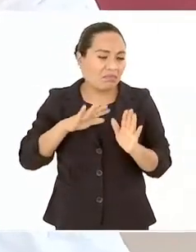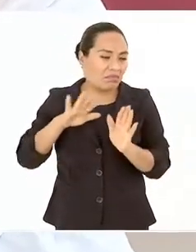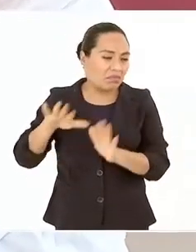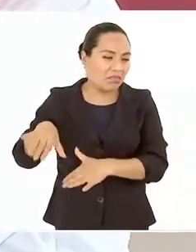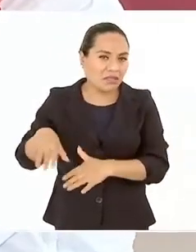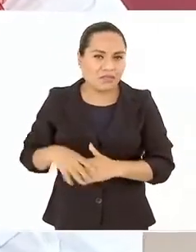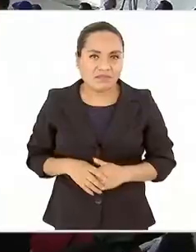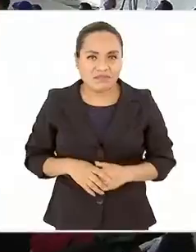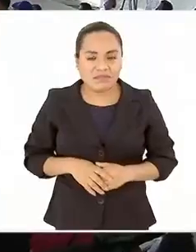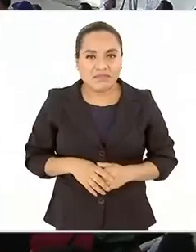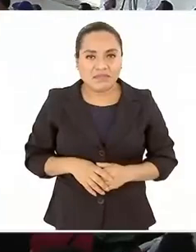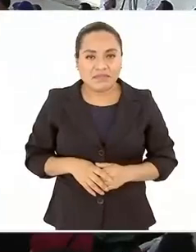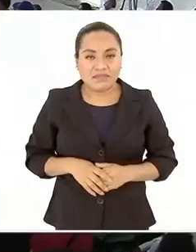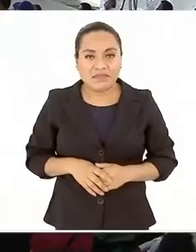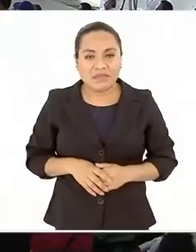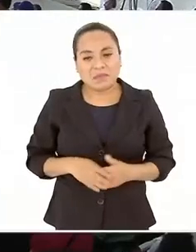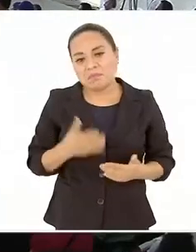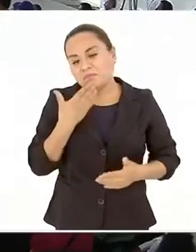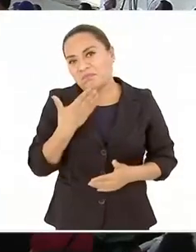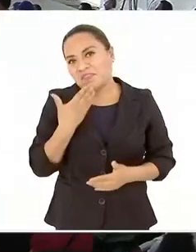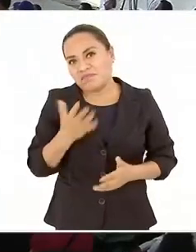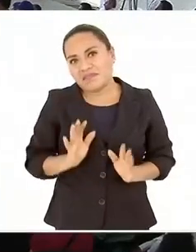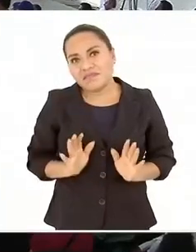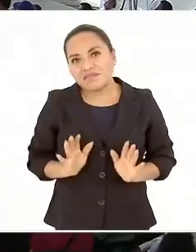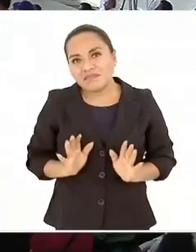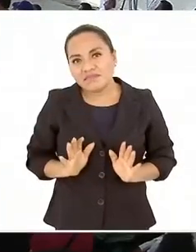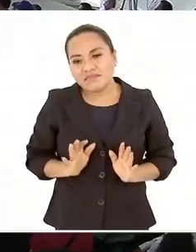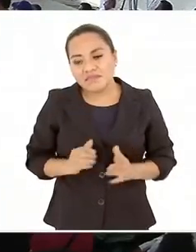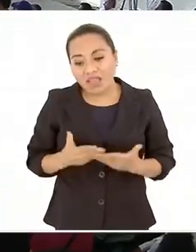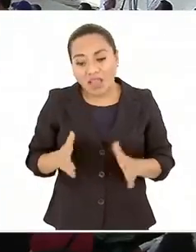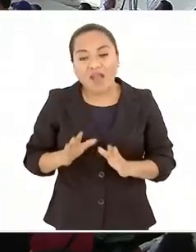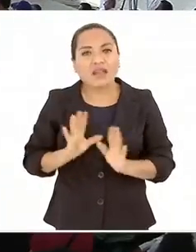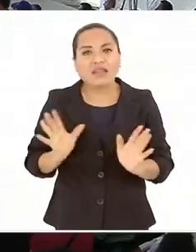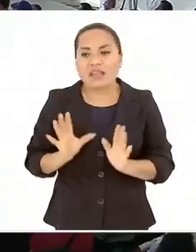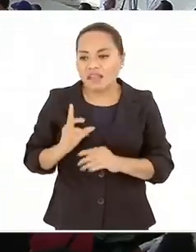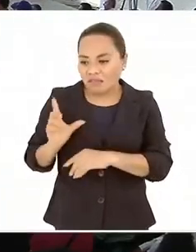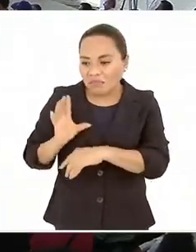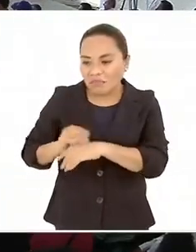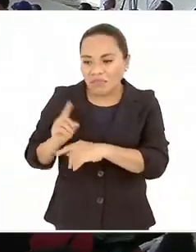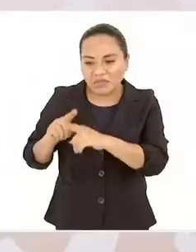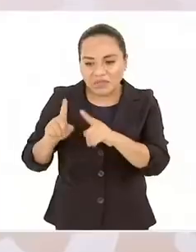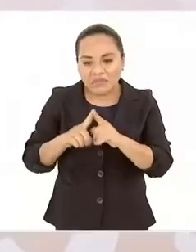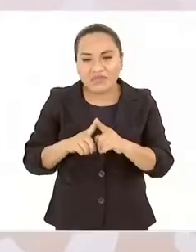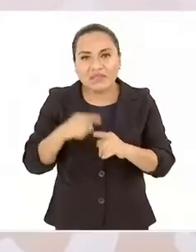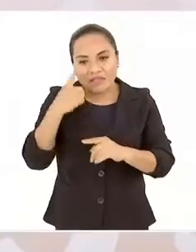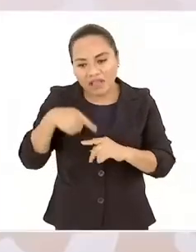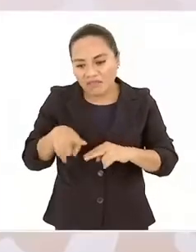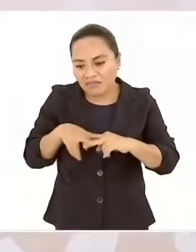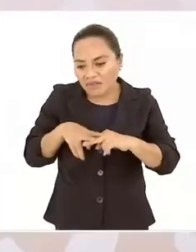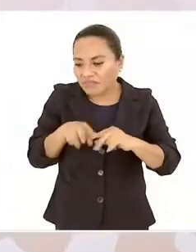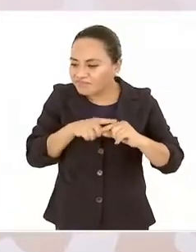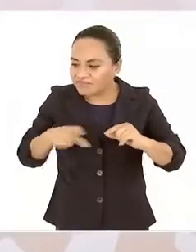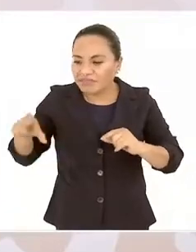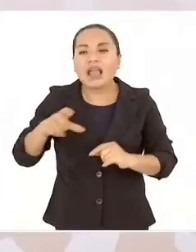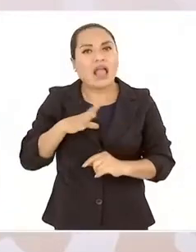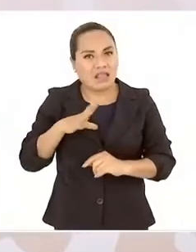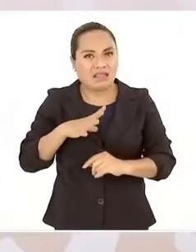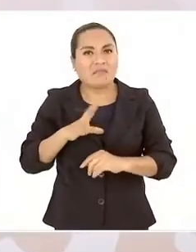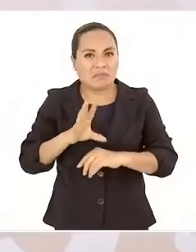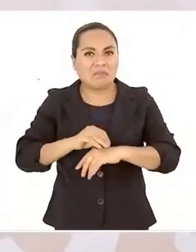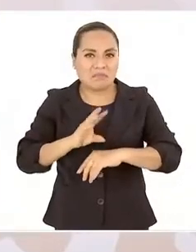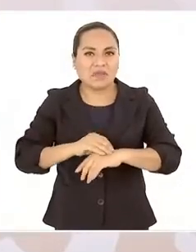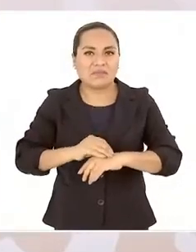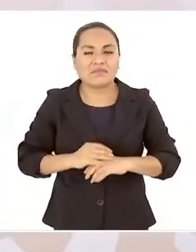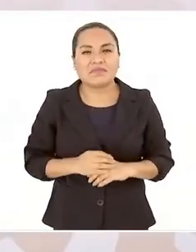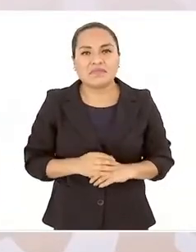Gracias a eso nos quedaron las concesiones de los ferrocarriles, porque